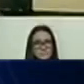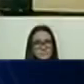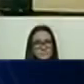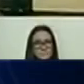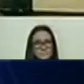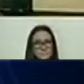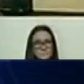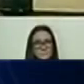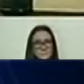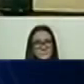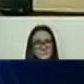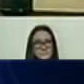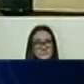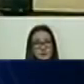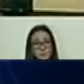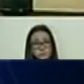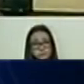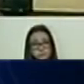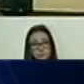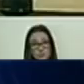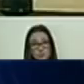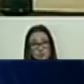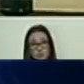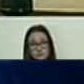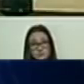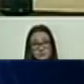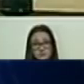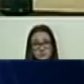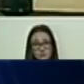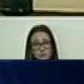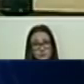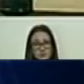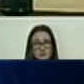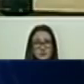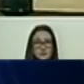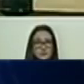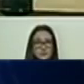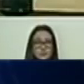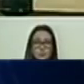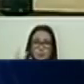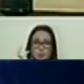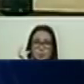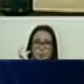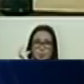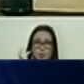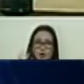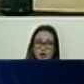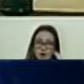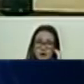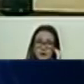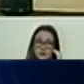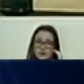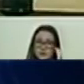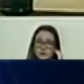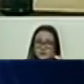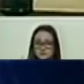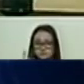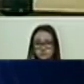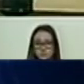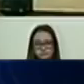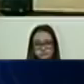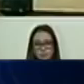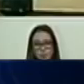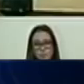Y cuando le llega el bono de 700.000, o a la mujer que es jefa de la casa de él le llega el bono